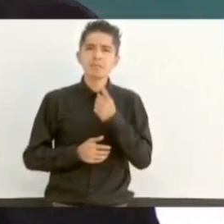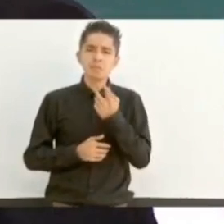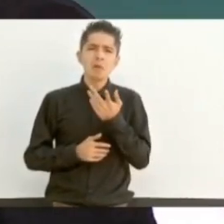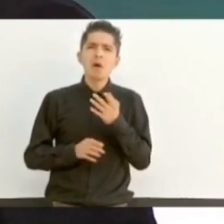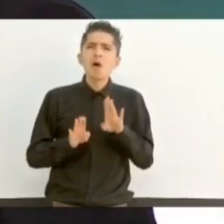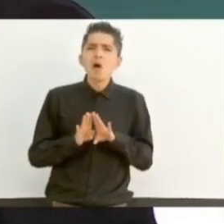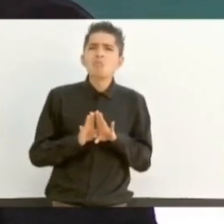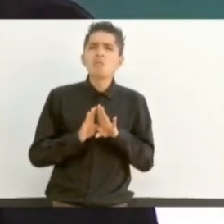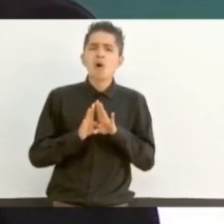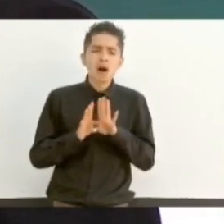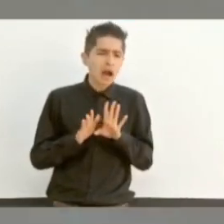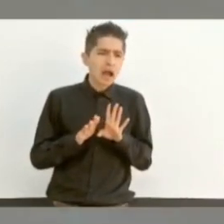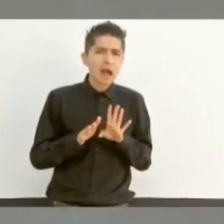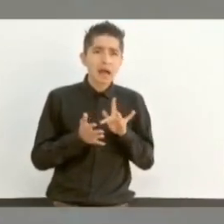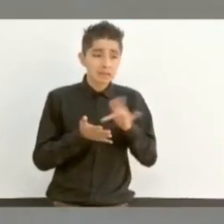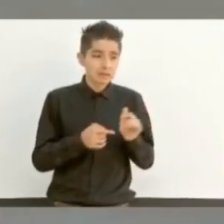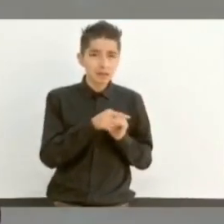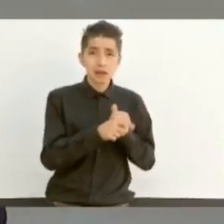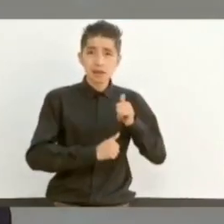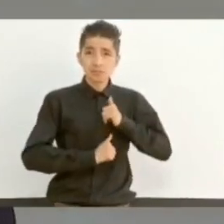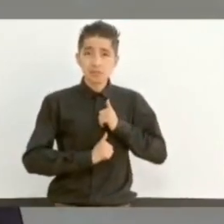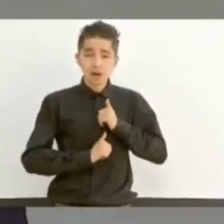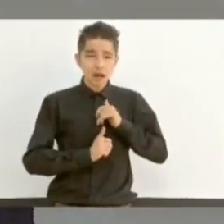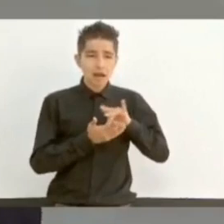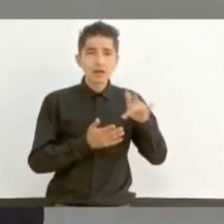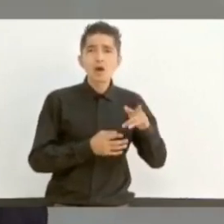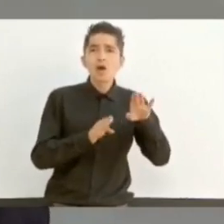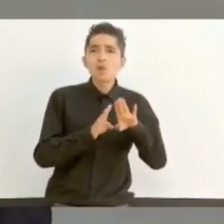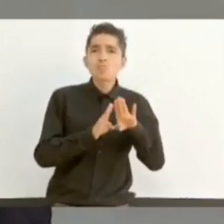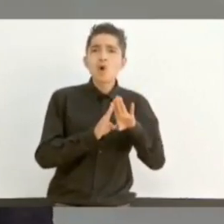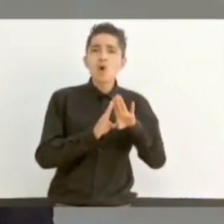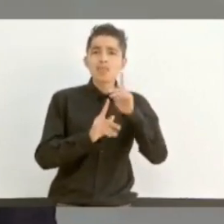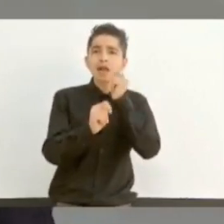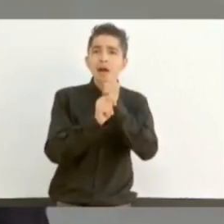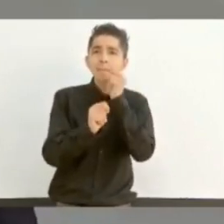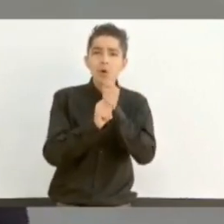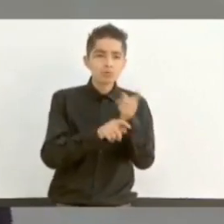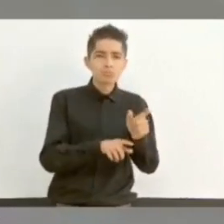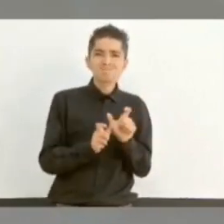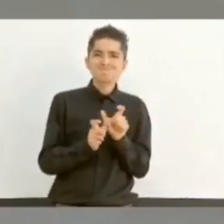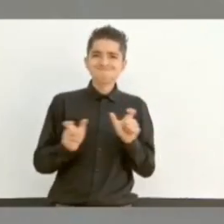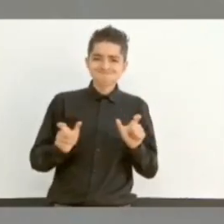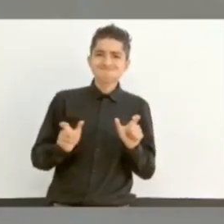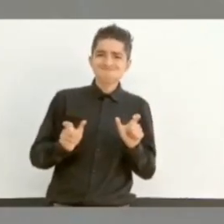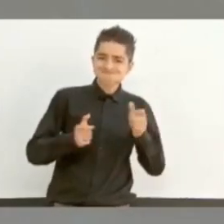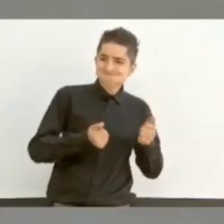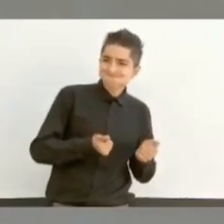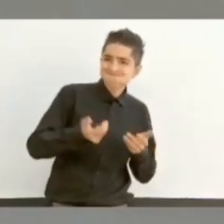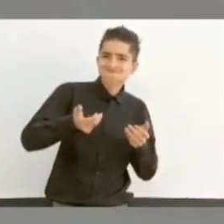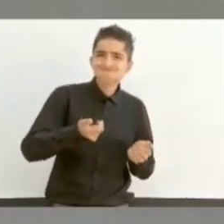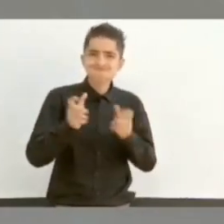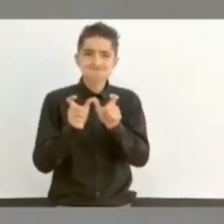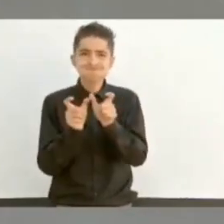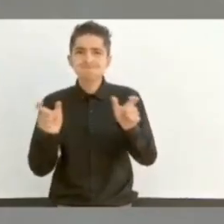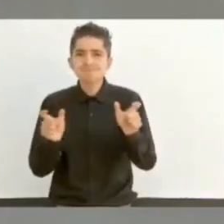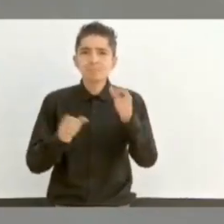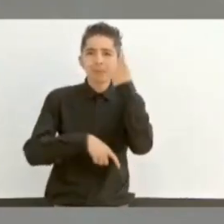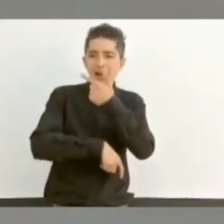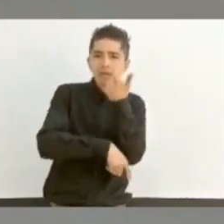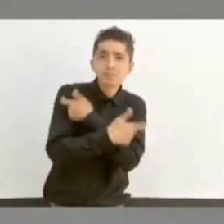la logística, el transporte de la vacuna,